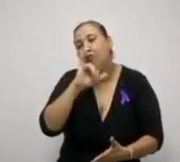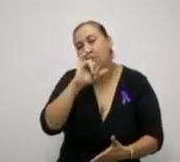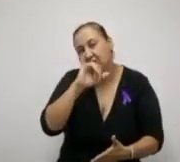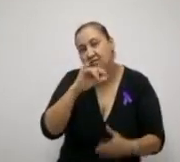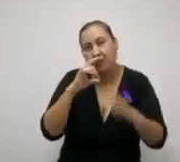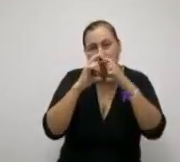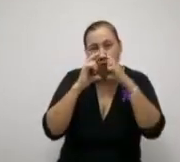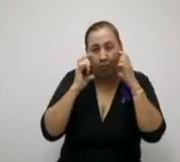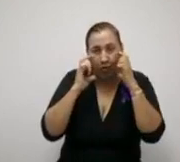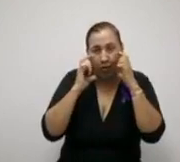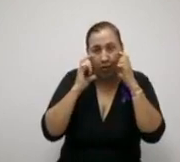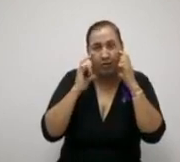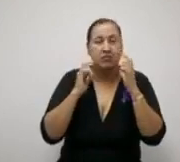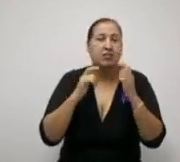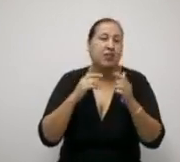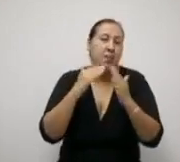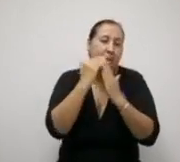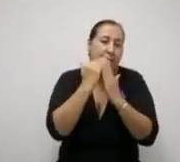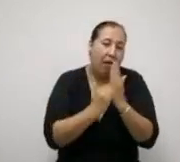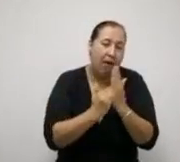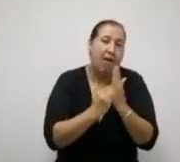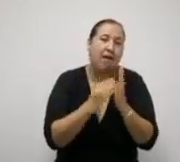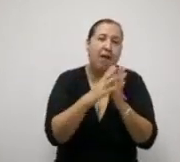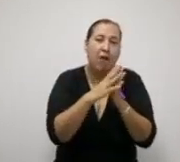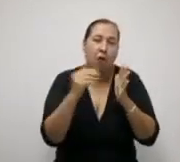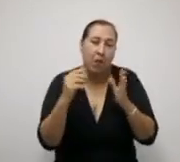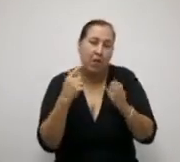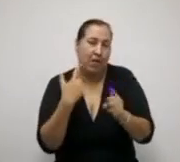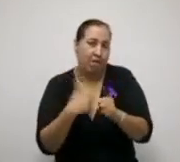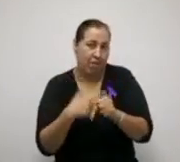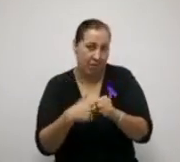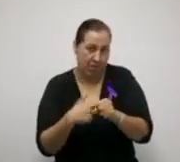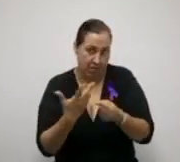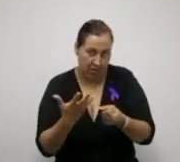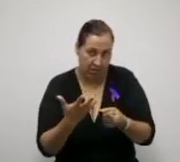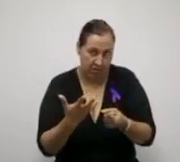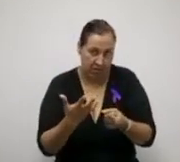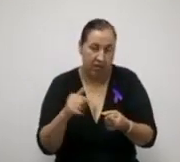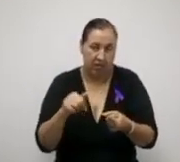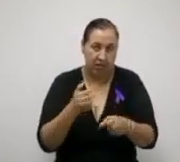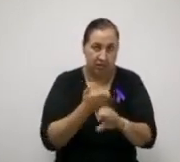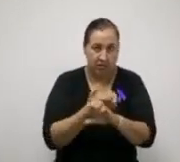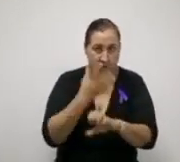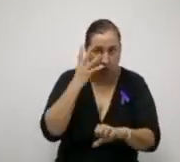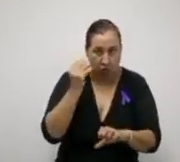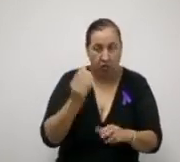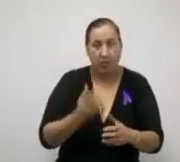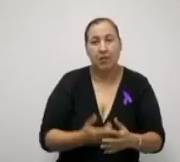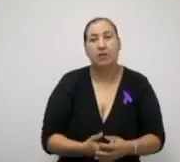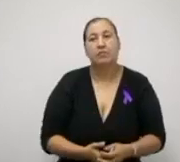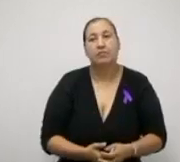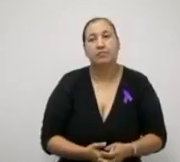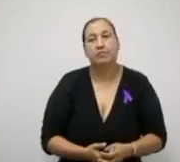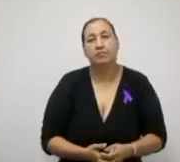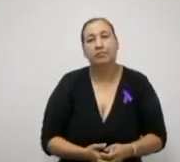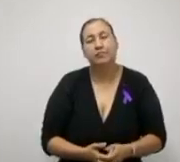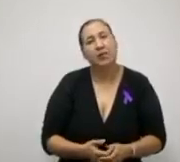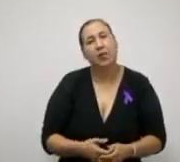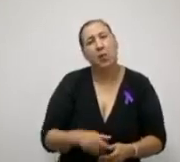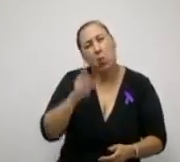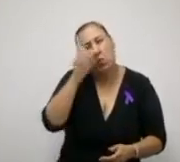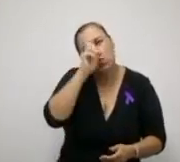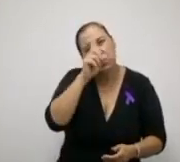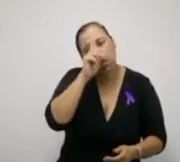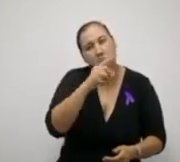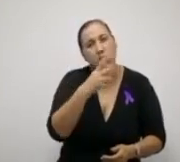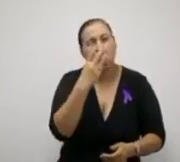de cubrebocas y así disminuir la incidencia de la enfermedad en la entidad. ¿Cuáles son estas recomendaciones?